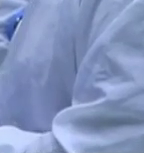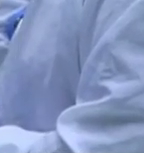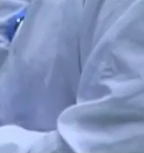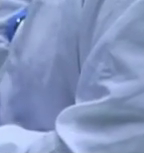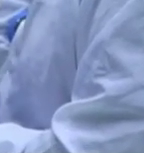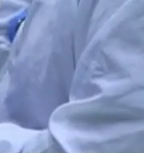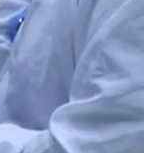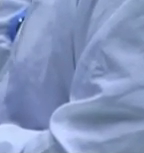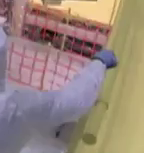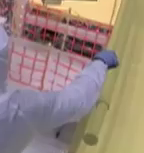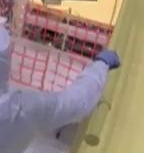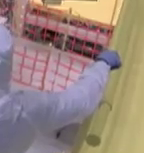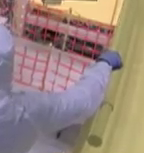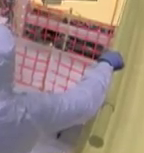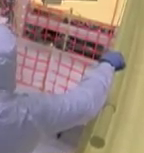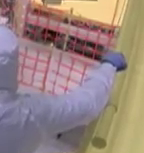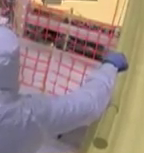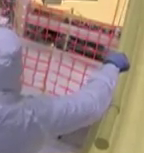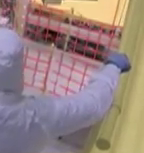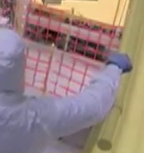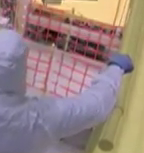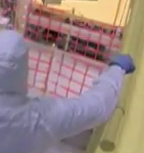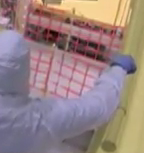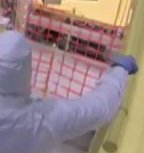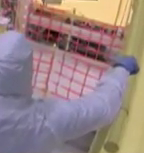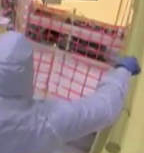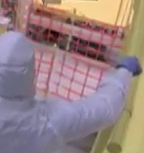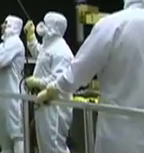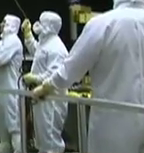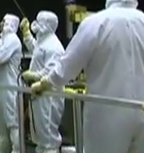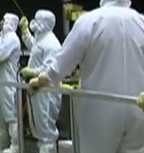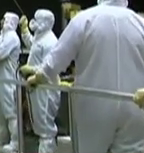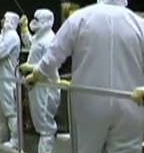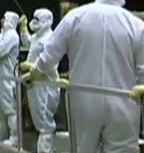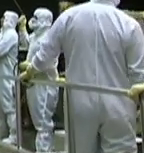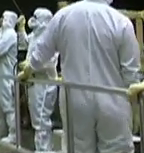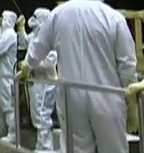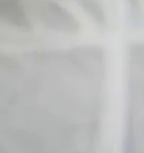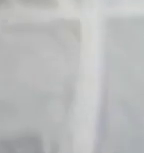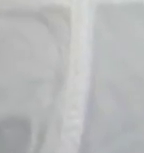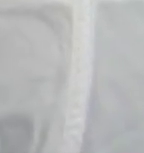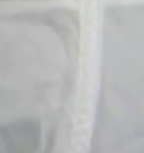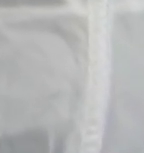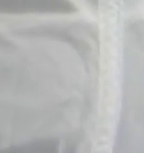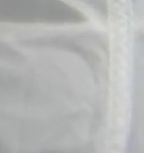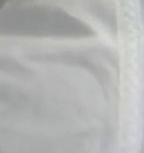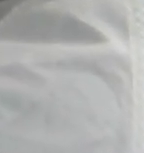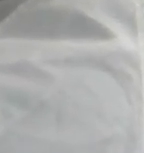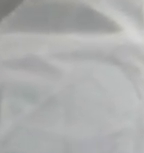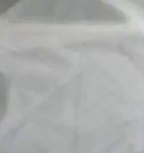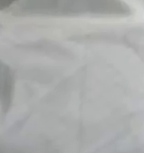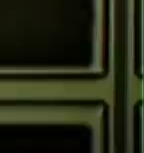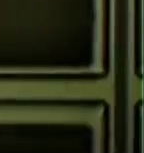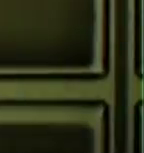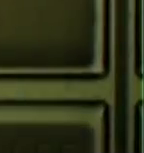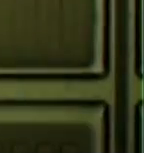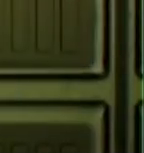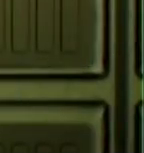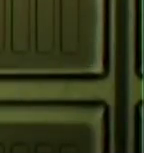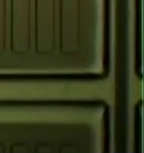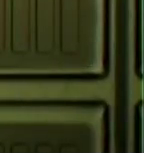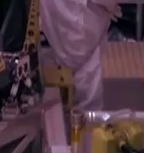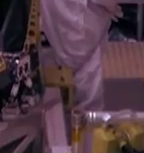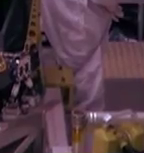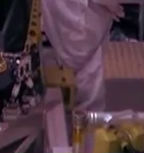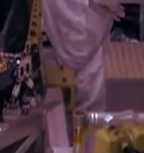como desafío pues sustituir al icónico Hubble, que a lo largo de muchos años nos ha regalado impresionantes imágenes del